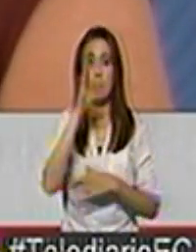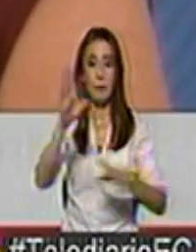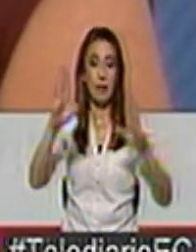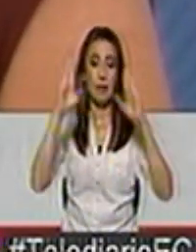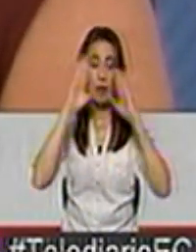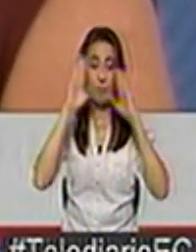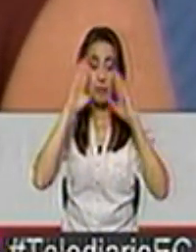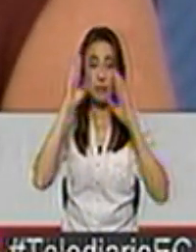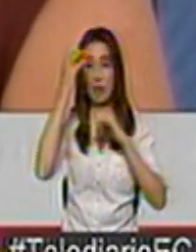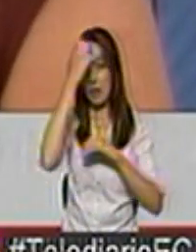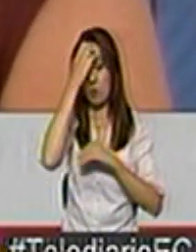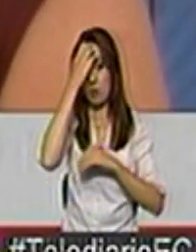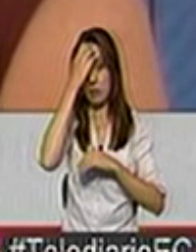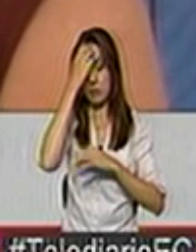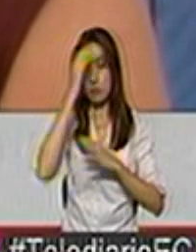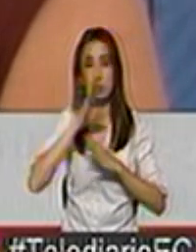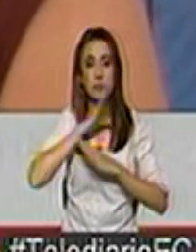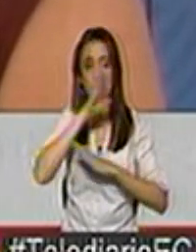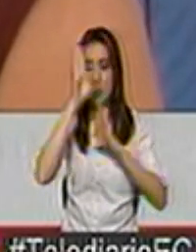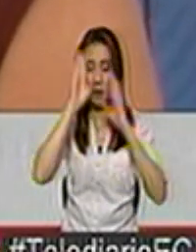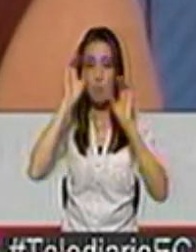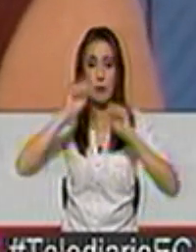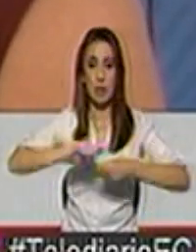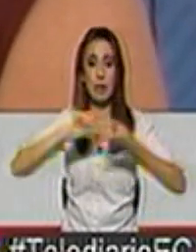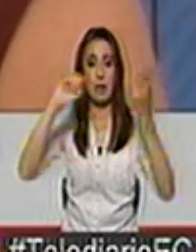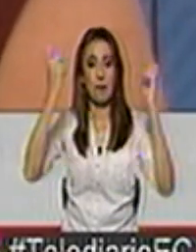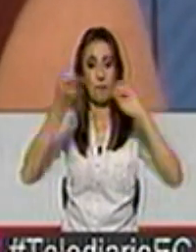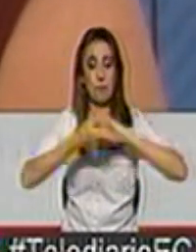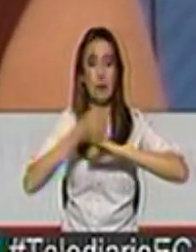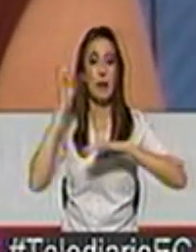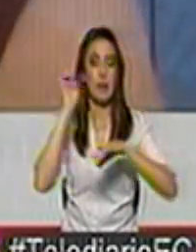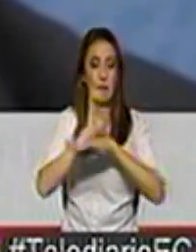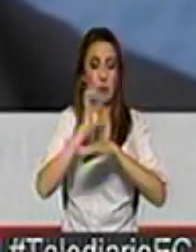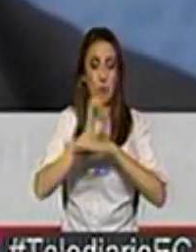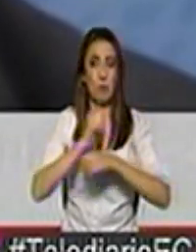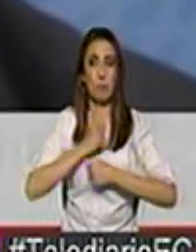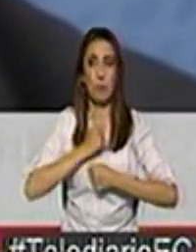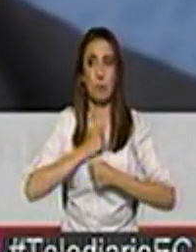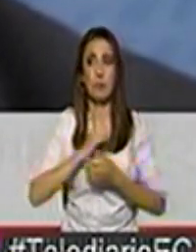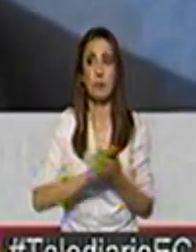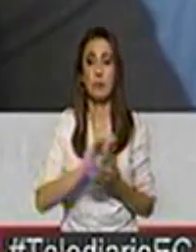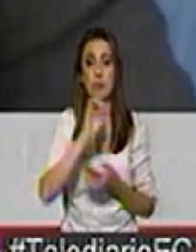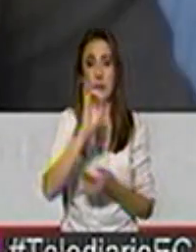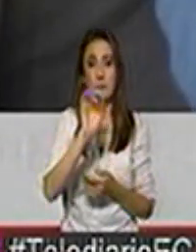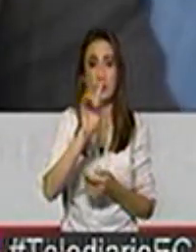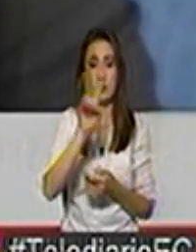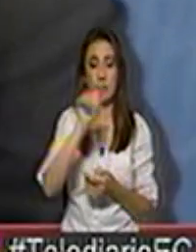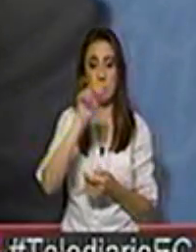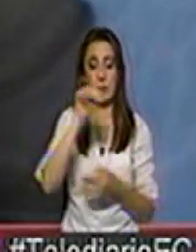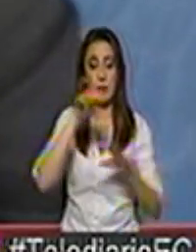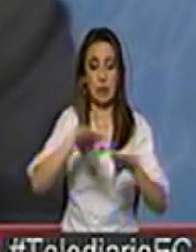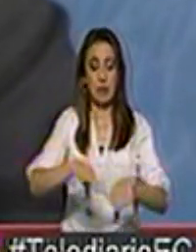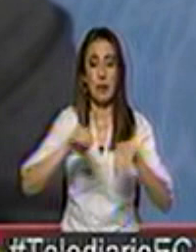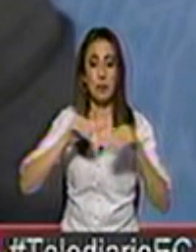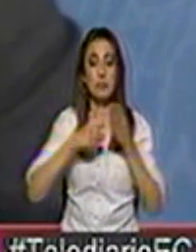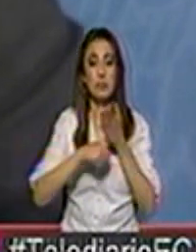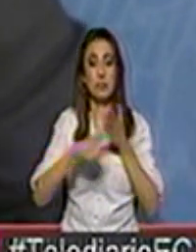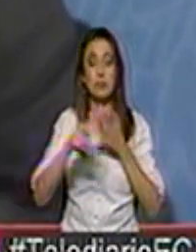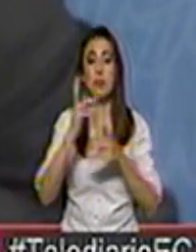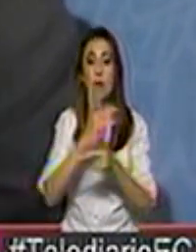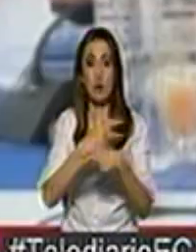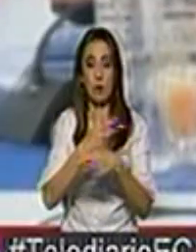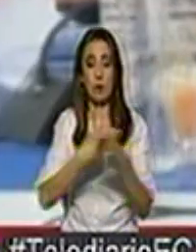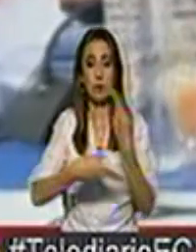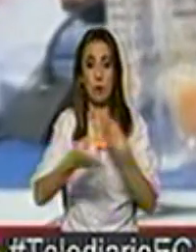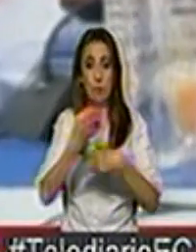nunca lograremos salir adelante y transformar por completo nuestro país. Iván Ontaneda, tras asumir el cargo de ministro de